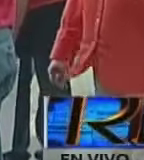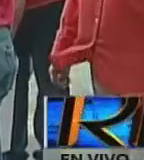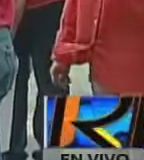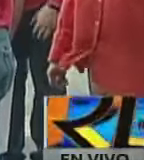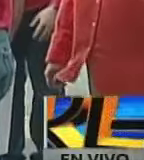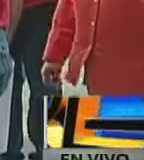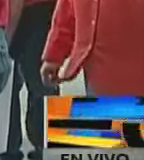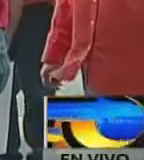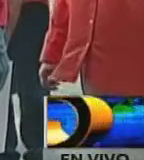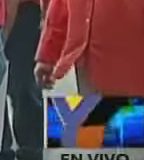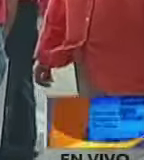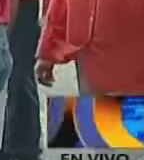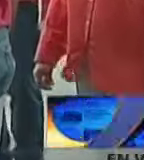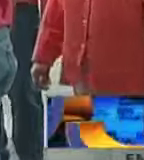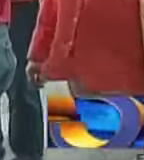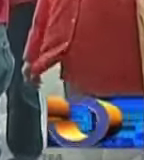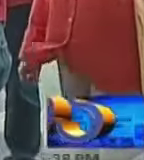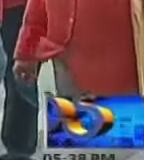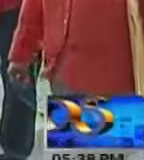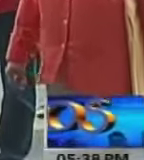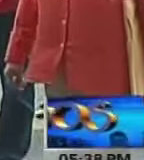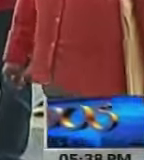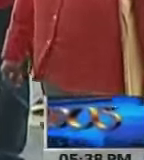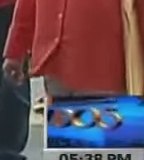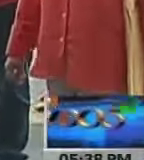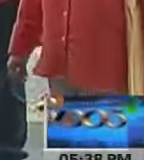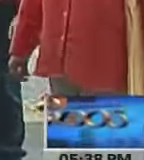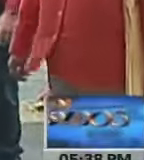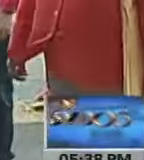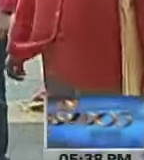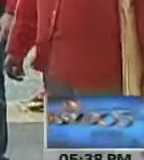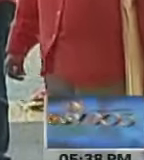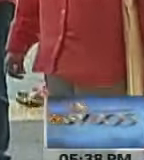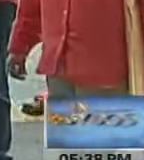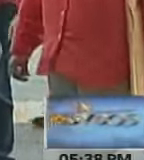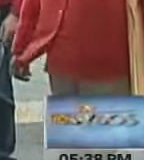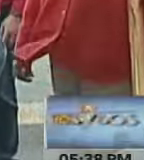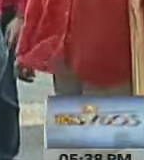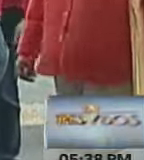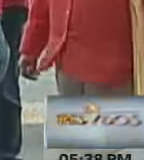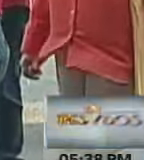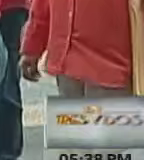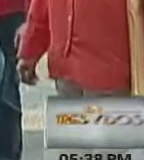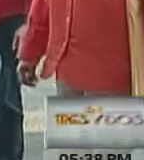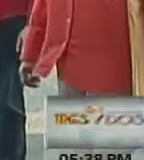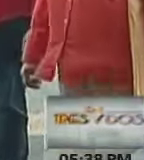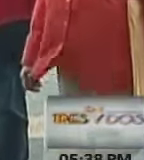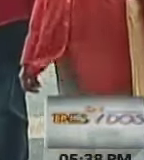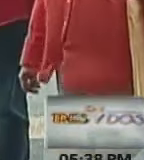empresas socialistas y el lanzamiento de empresas socialistas, por supuesto, con miras